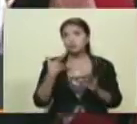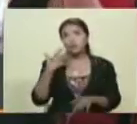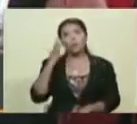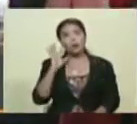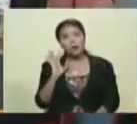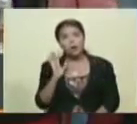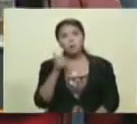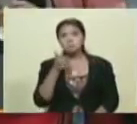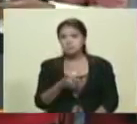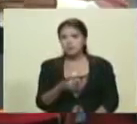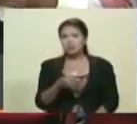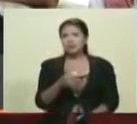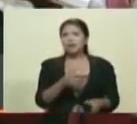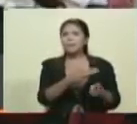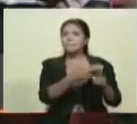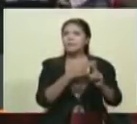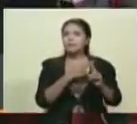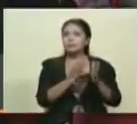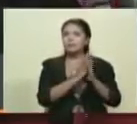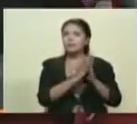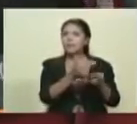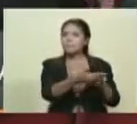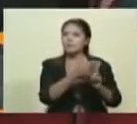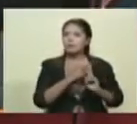una expresión. Préstame